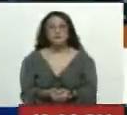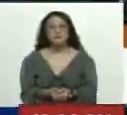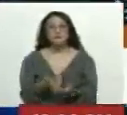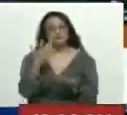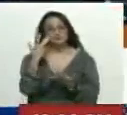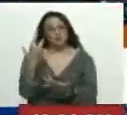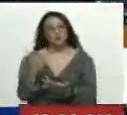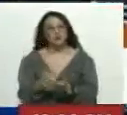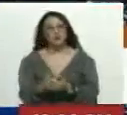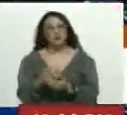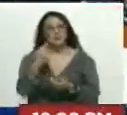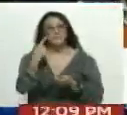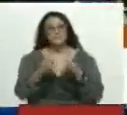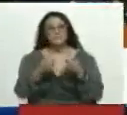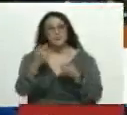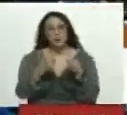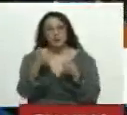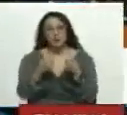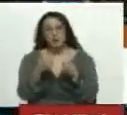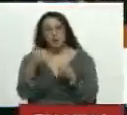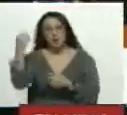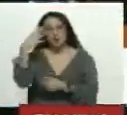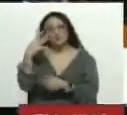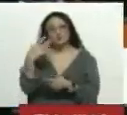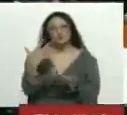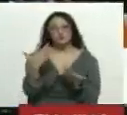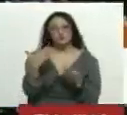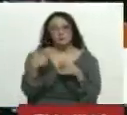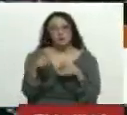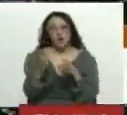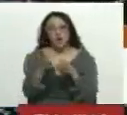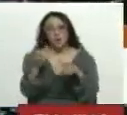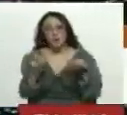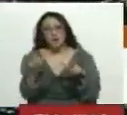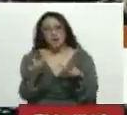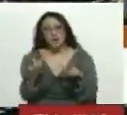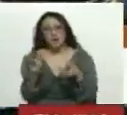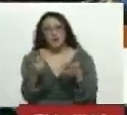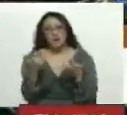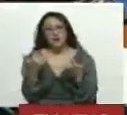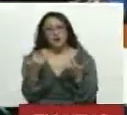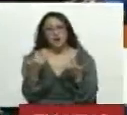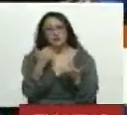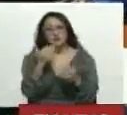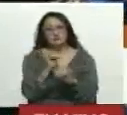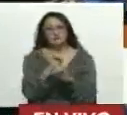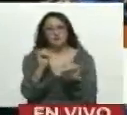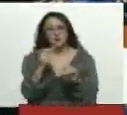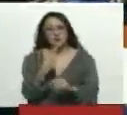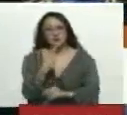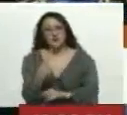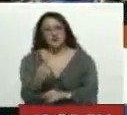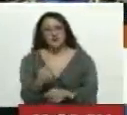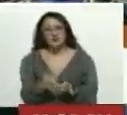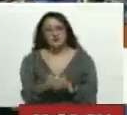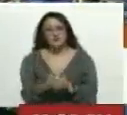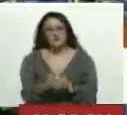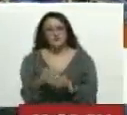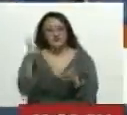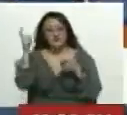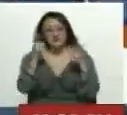se ve poco por la luz pero el compañero grosfoguel y con esto voy a cerrar nos ha dicho que el